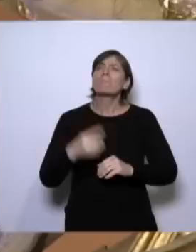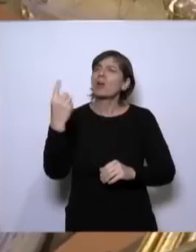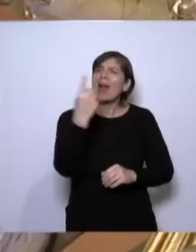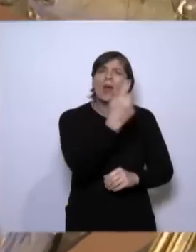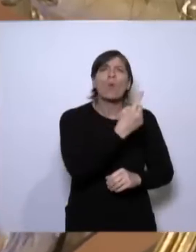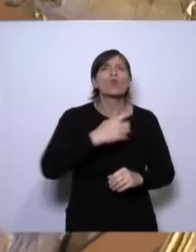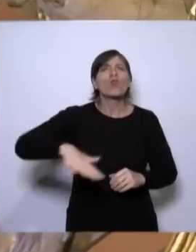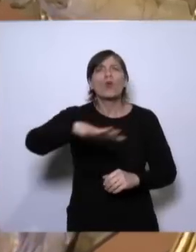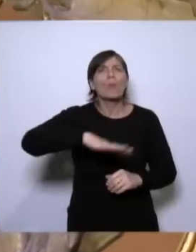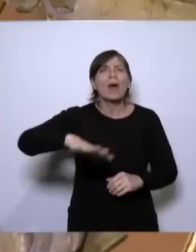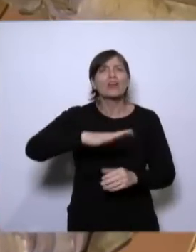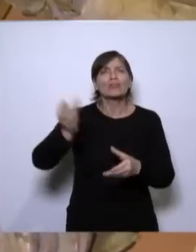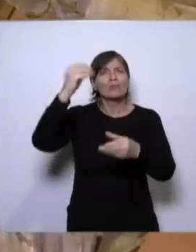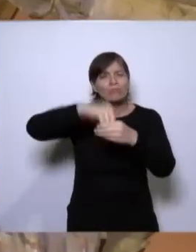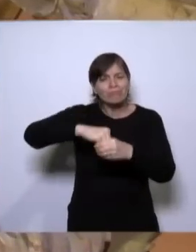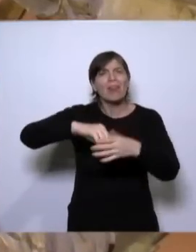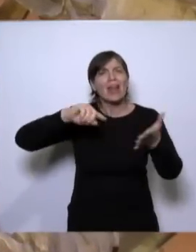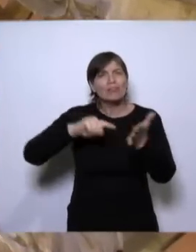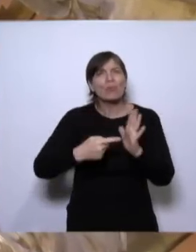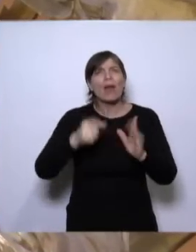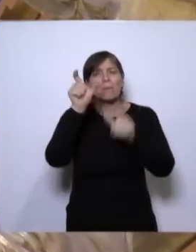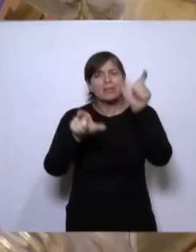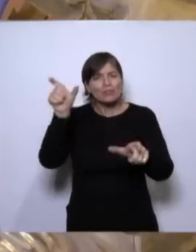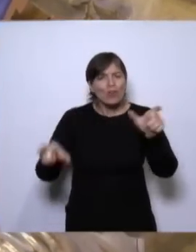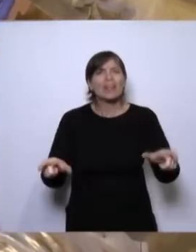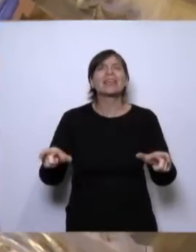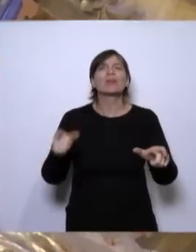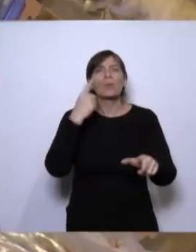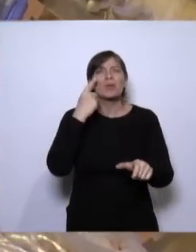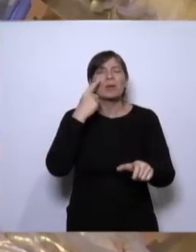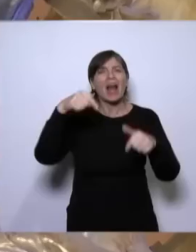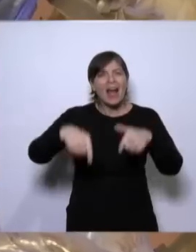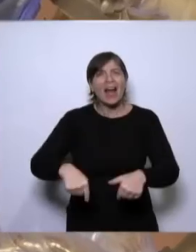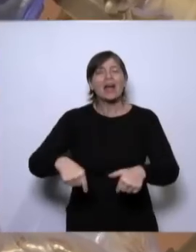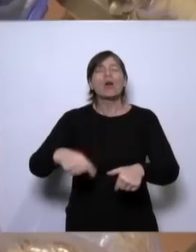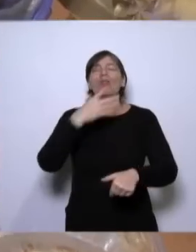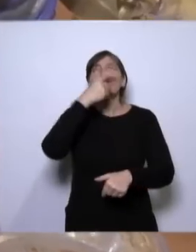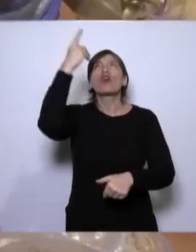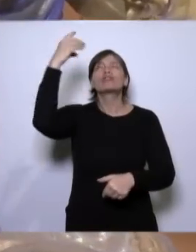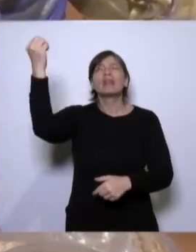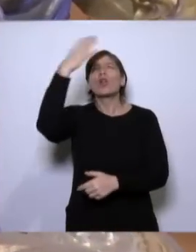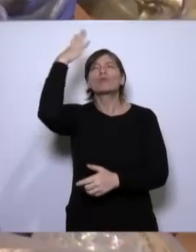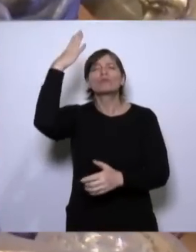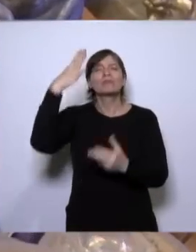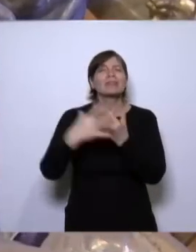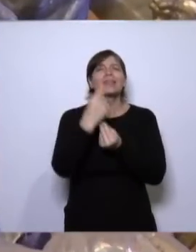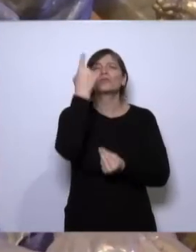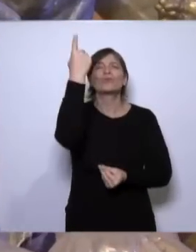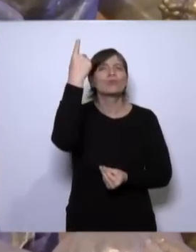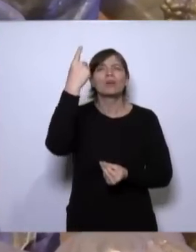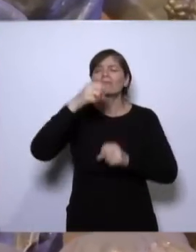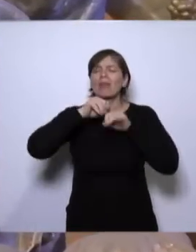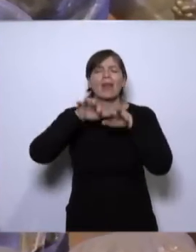Buenos Aires, por cada uno de los barrios y habitantes, para que la